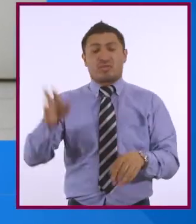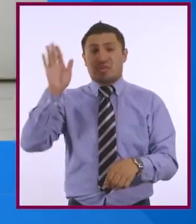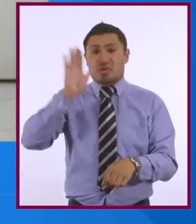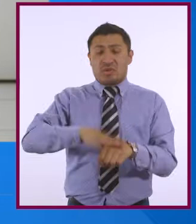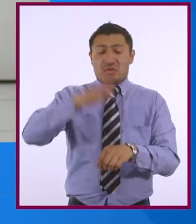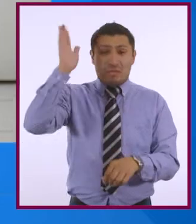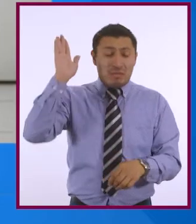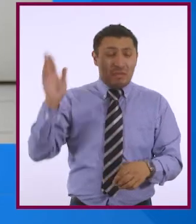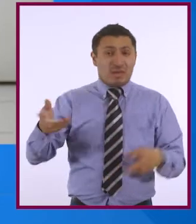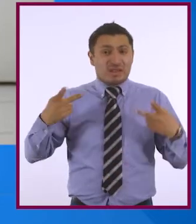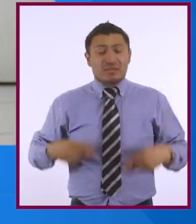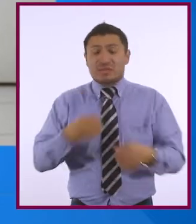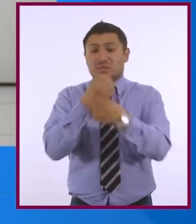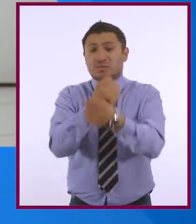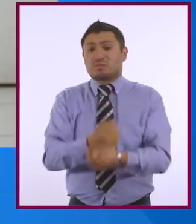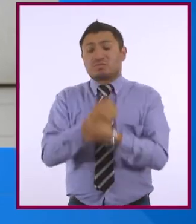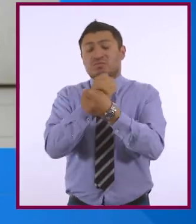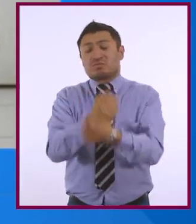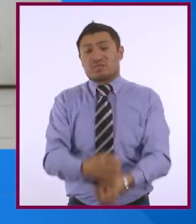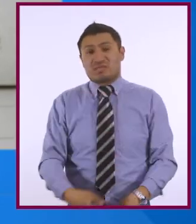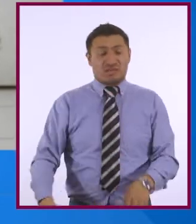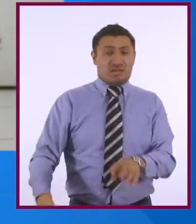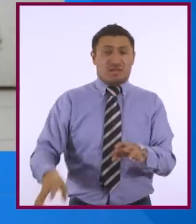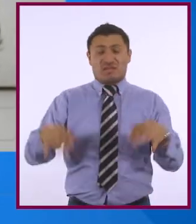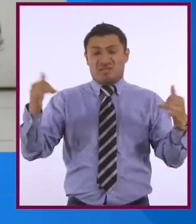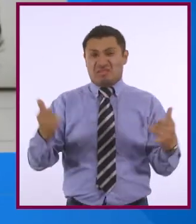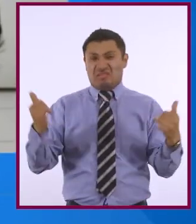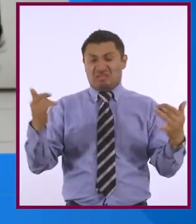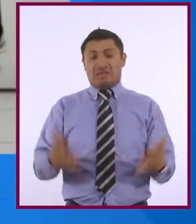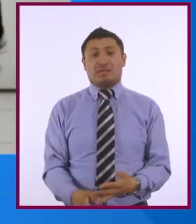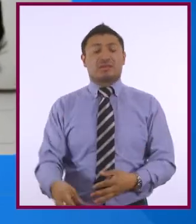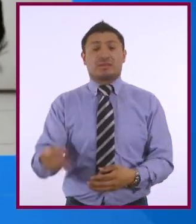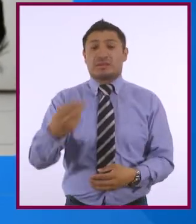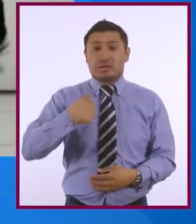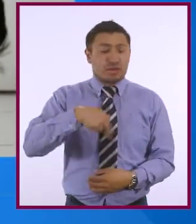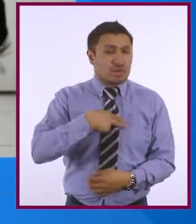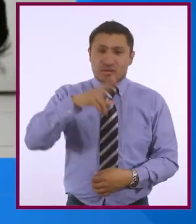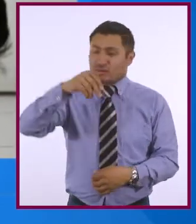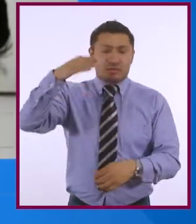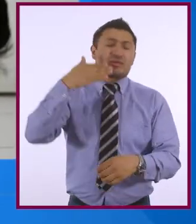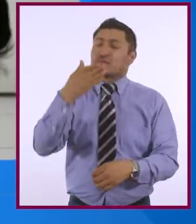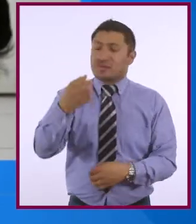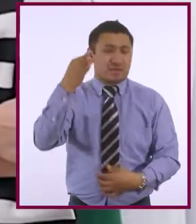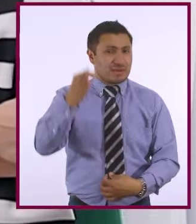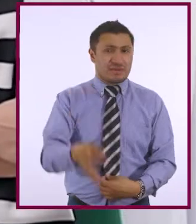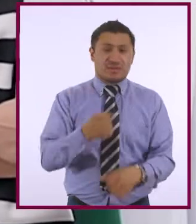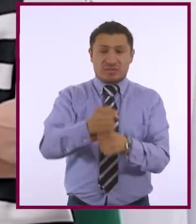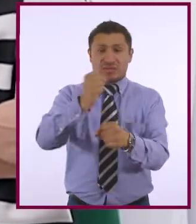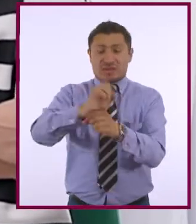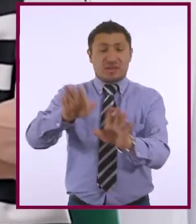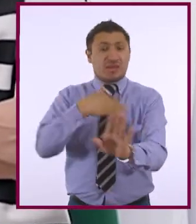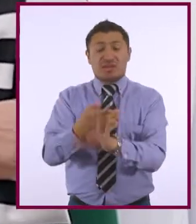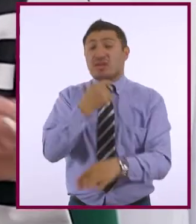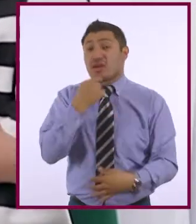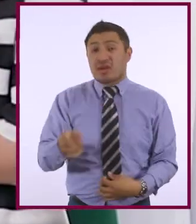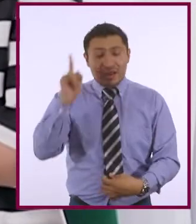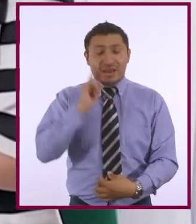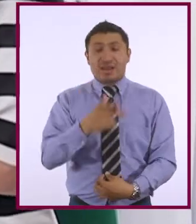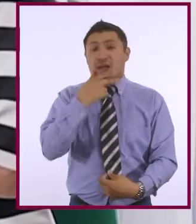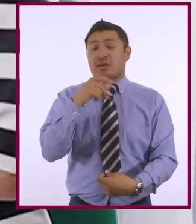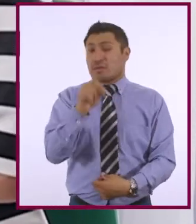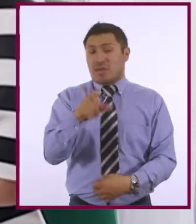degenerados esclavos. Actualmente no solo reprobamos la violencia hacia las niñas y niños, sino también la